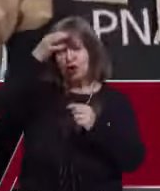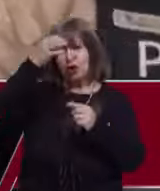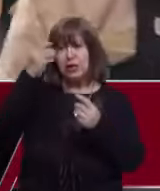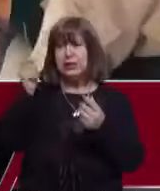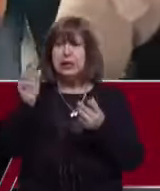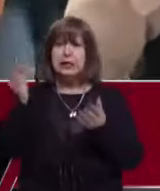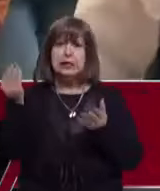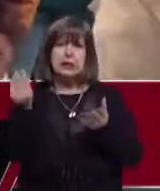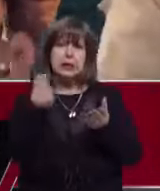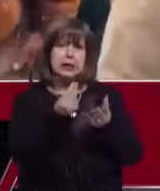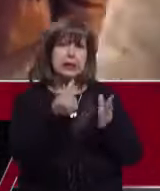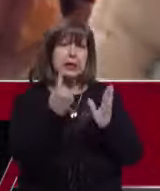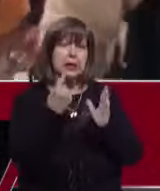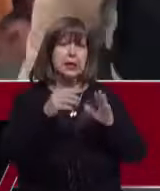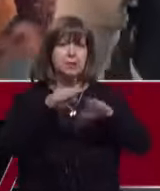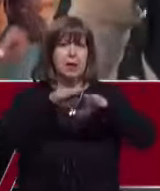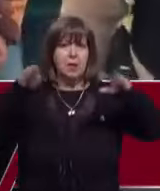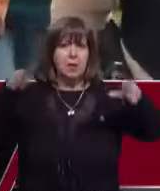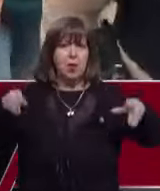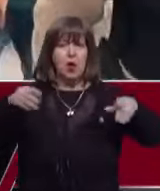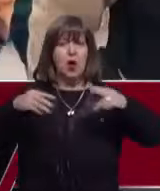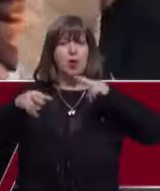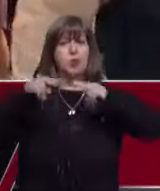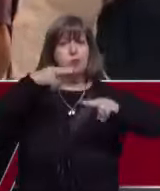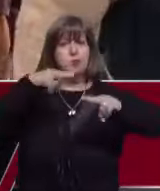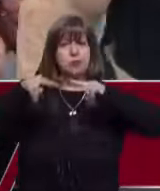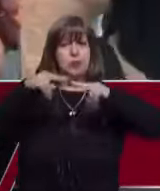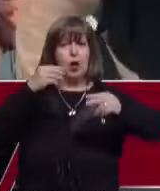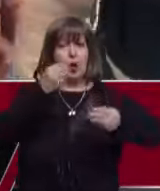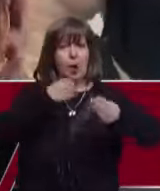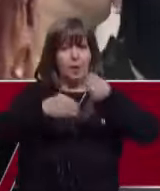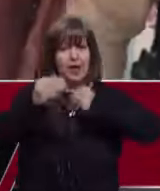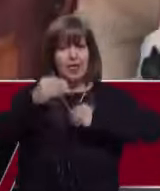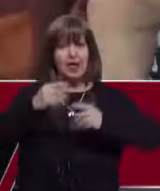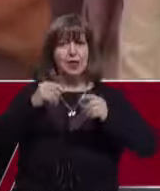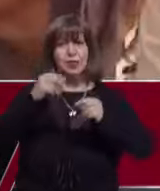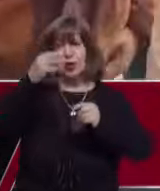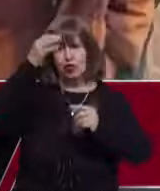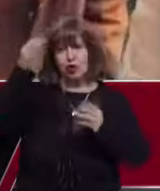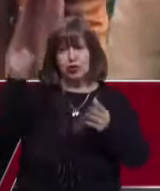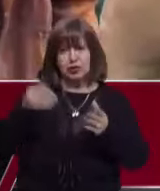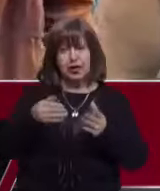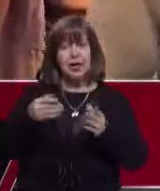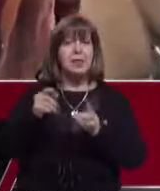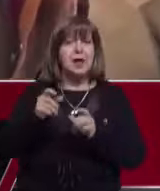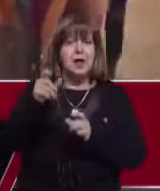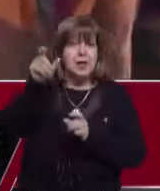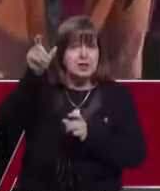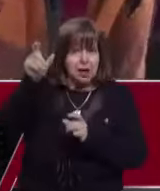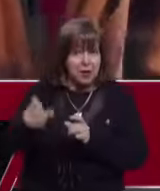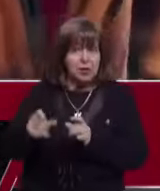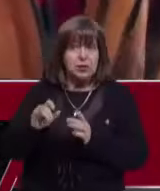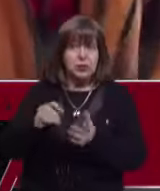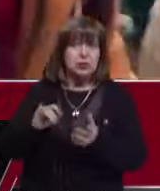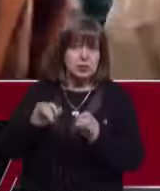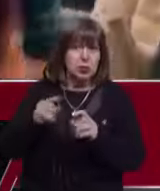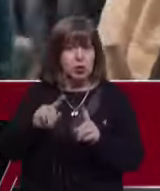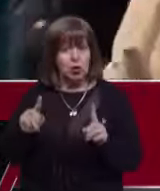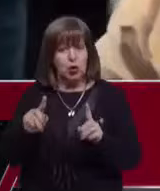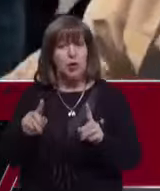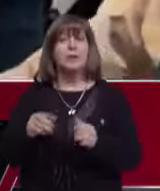eso es un poco y un poco el 12 es un poco también de necesitar que el caso siga y es una persona la cual llevó